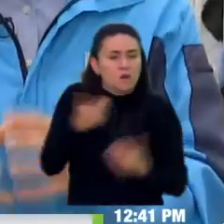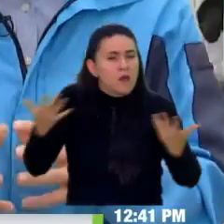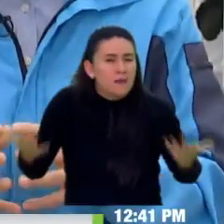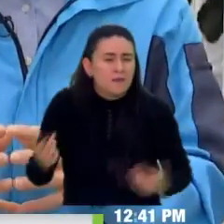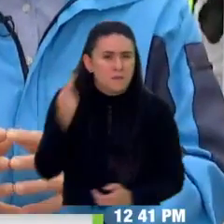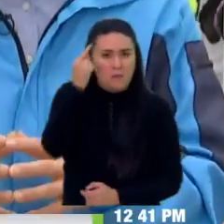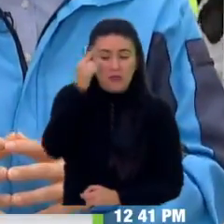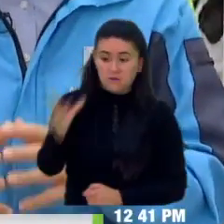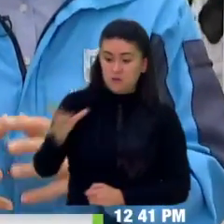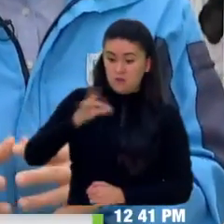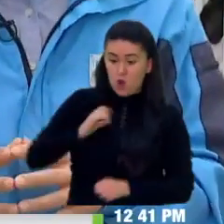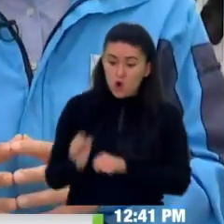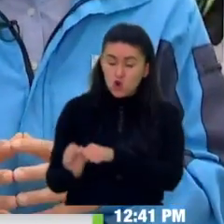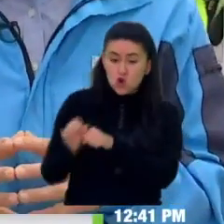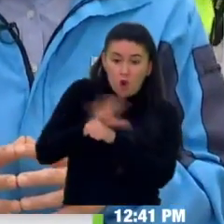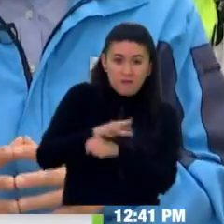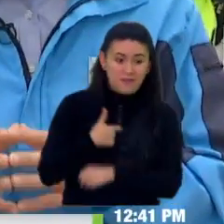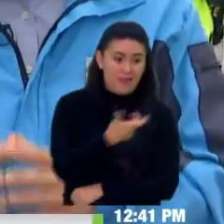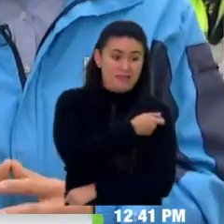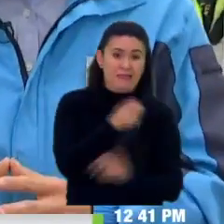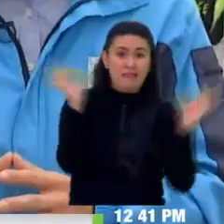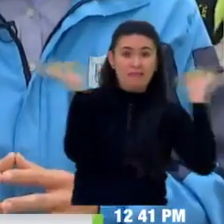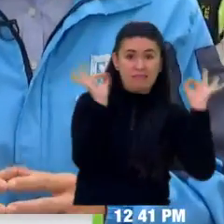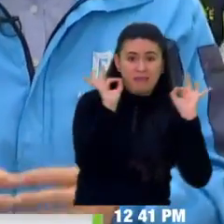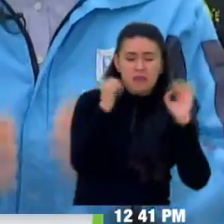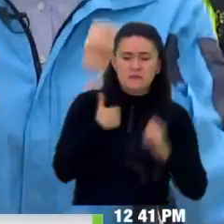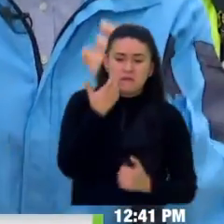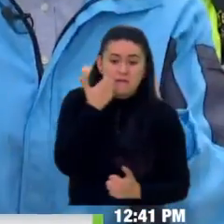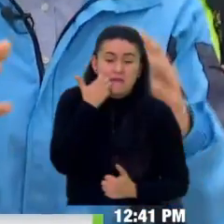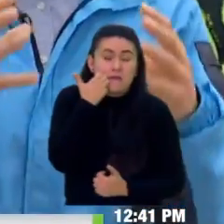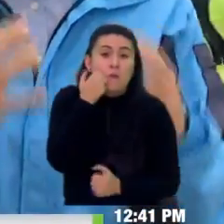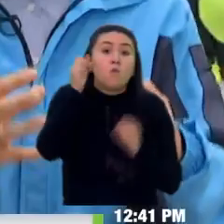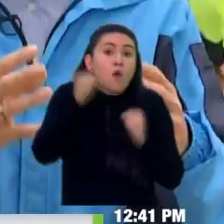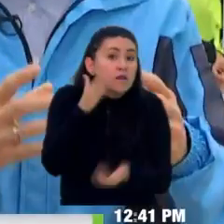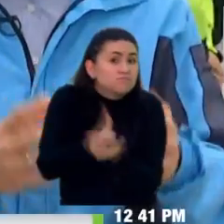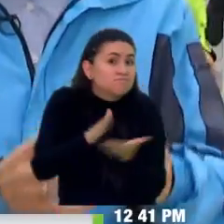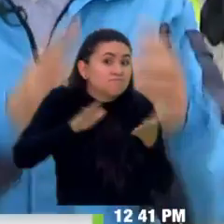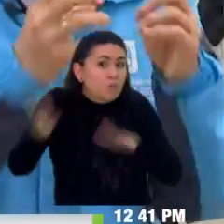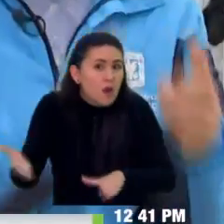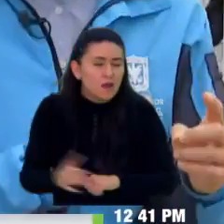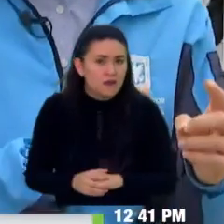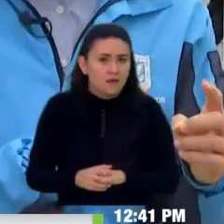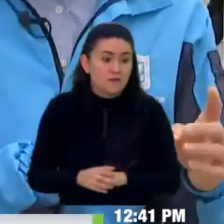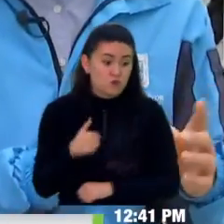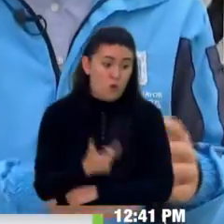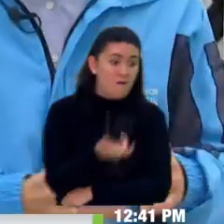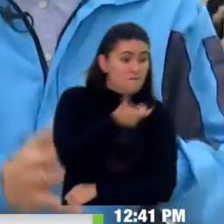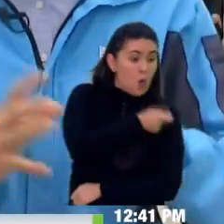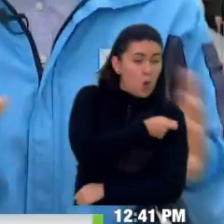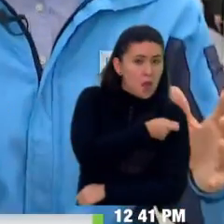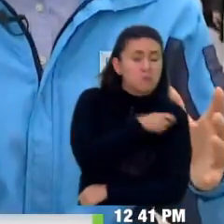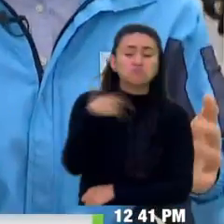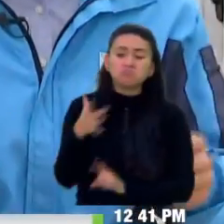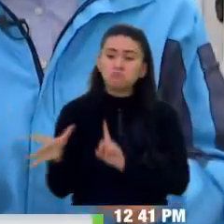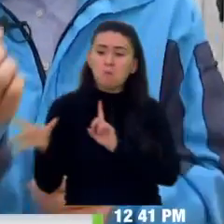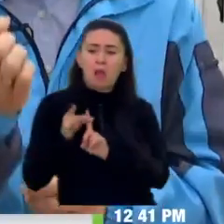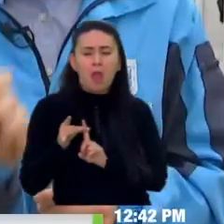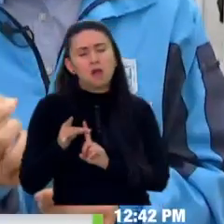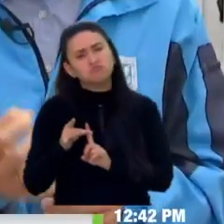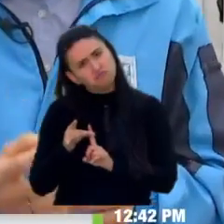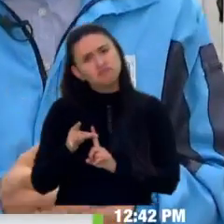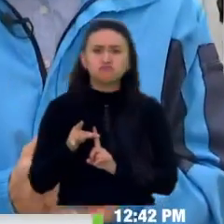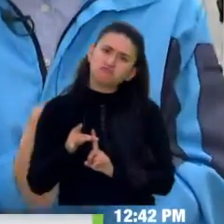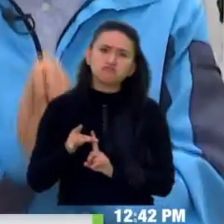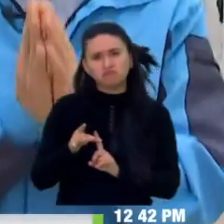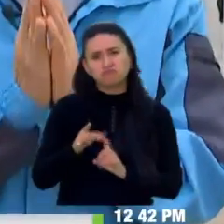COVID sin vacuna, el riesgo que tiene de morir es muy alto. Si su merced se contagia de COVID con vacuna, el riesgo que tiene de morir es